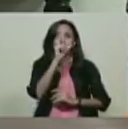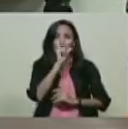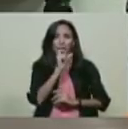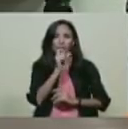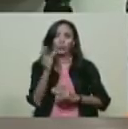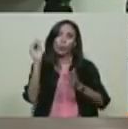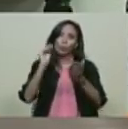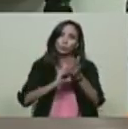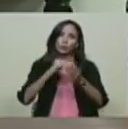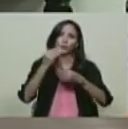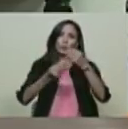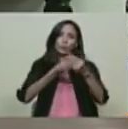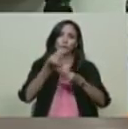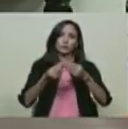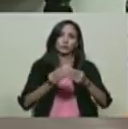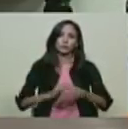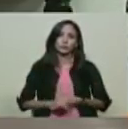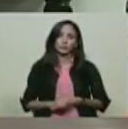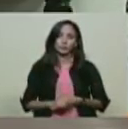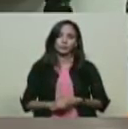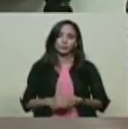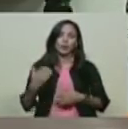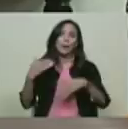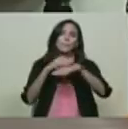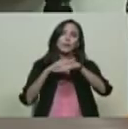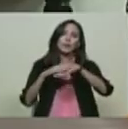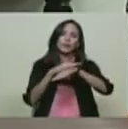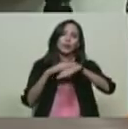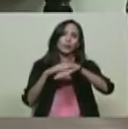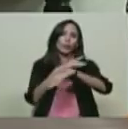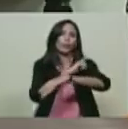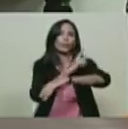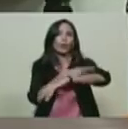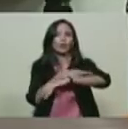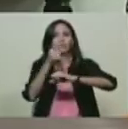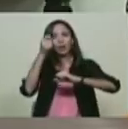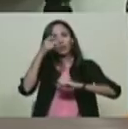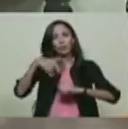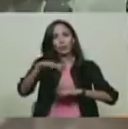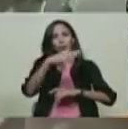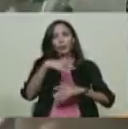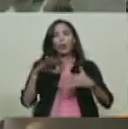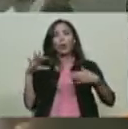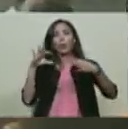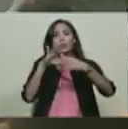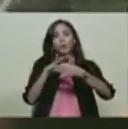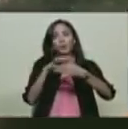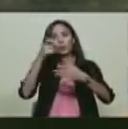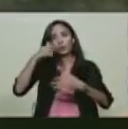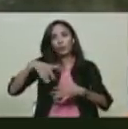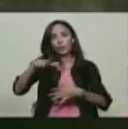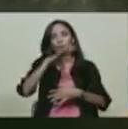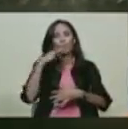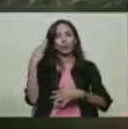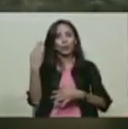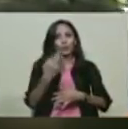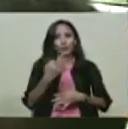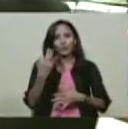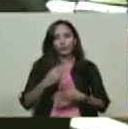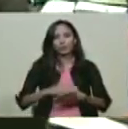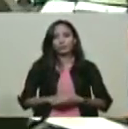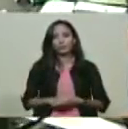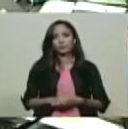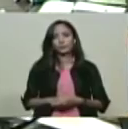años. Ministerios del Poder Popular, porque gobernamos con el pueblo de manera, valga